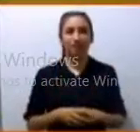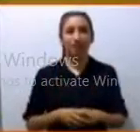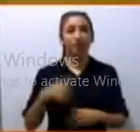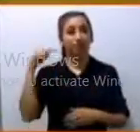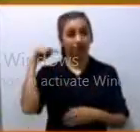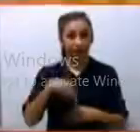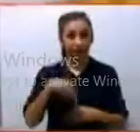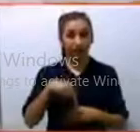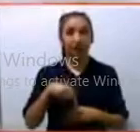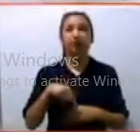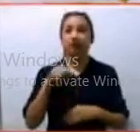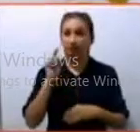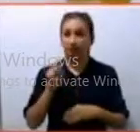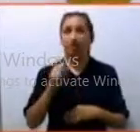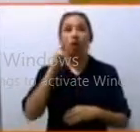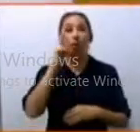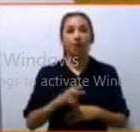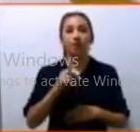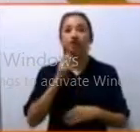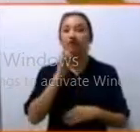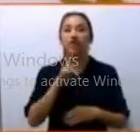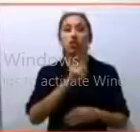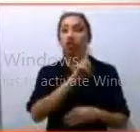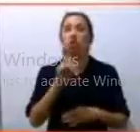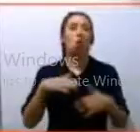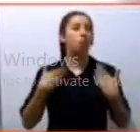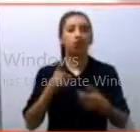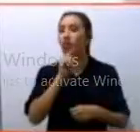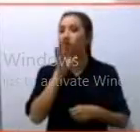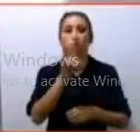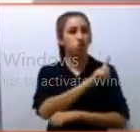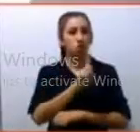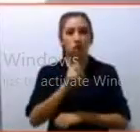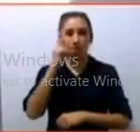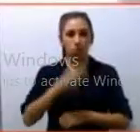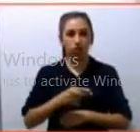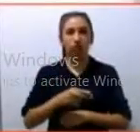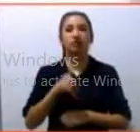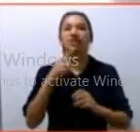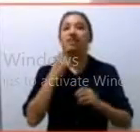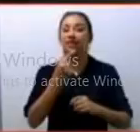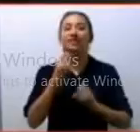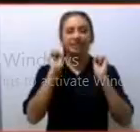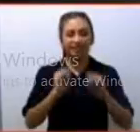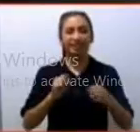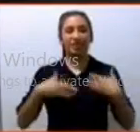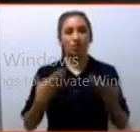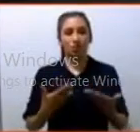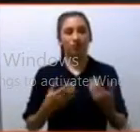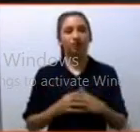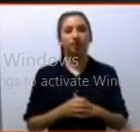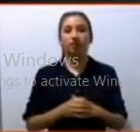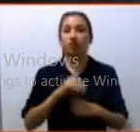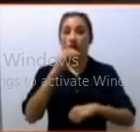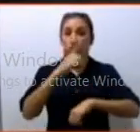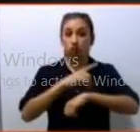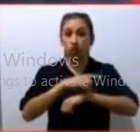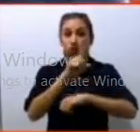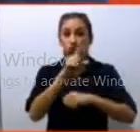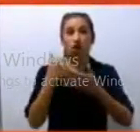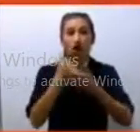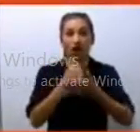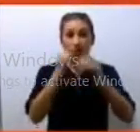Acá, al menos, está prohibido decir no puedo, sí se puede. Eso, muy bien, Ángelo, así. Los terapeutas son muy